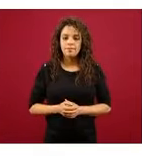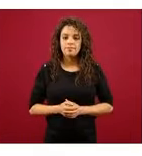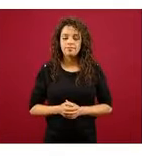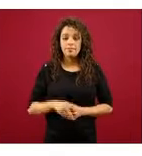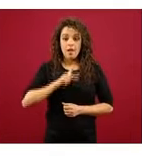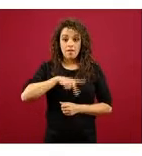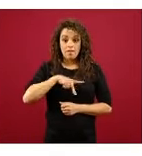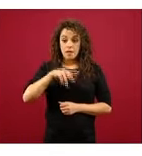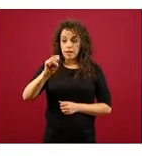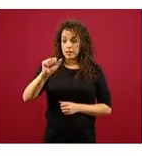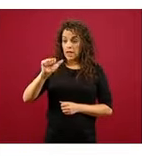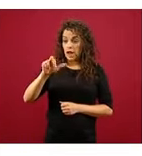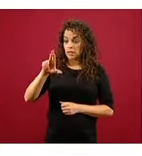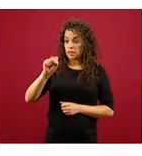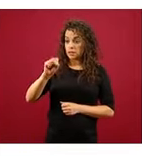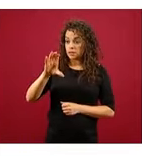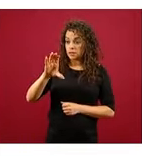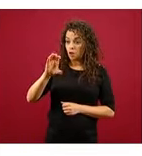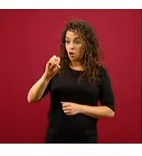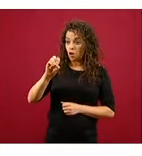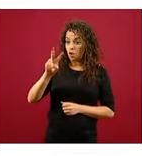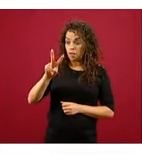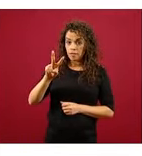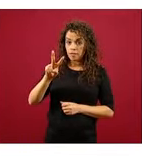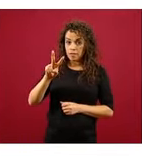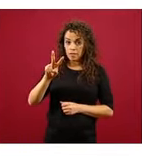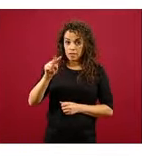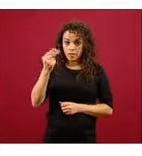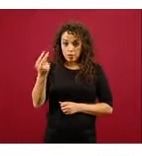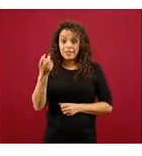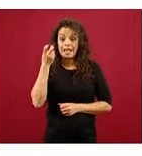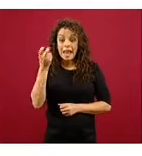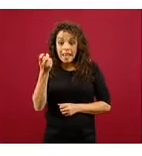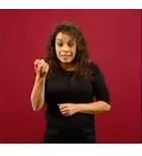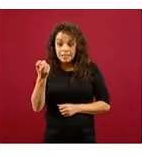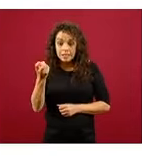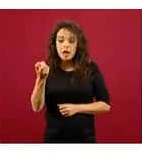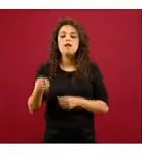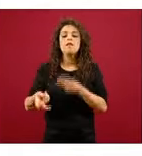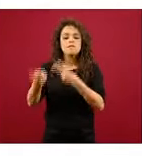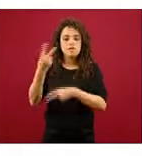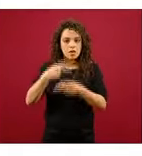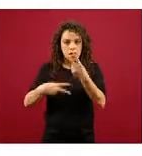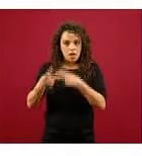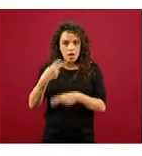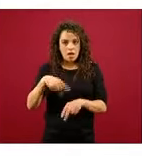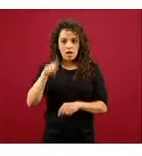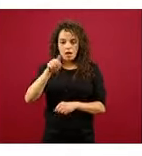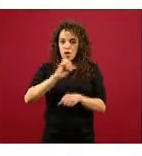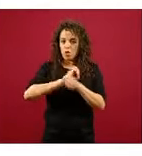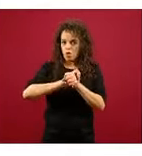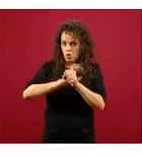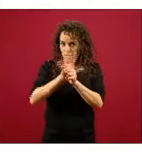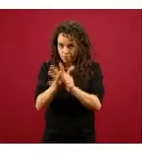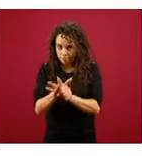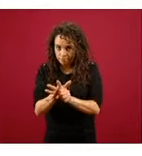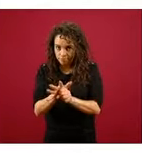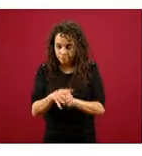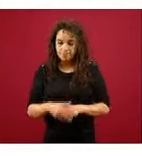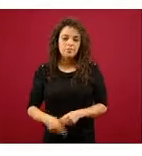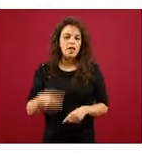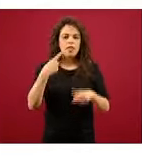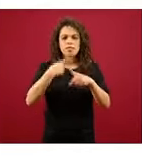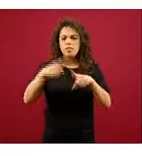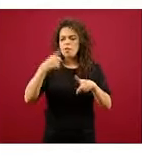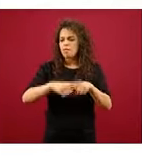SARS-CoV pues es el que causa COVID-19 y que puede afectar a todas y todos. de todas las diferentes